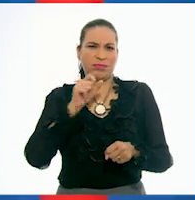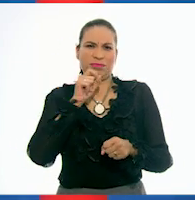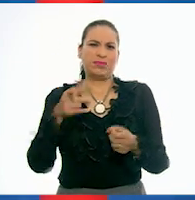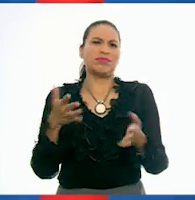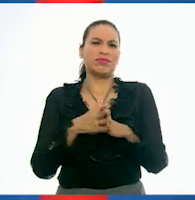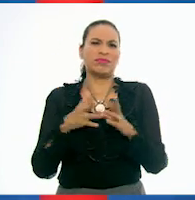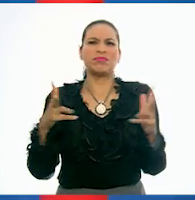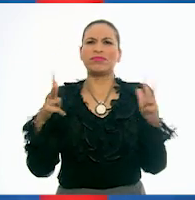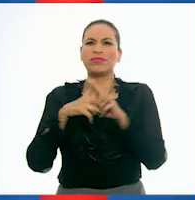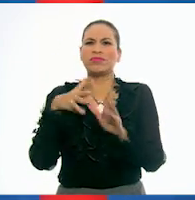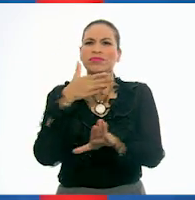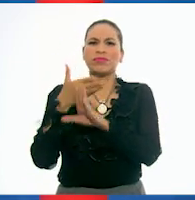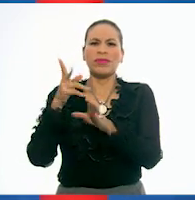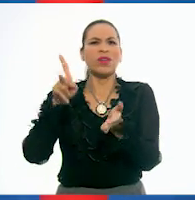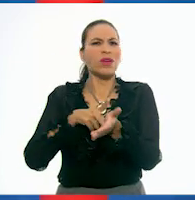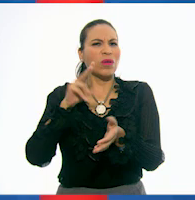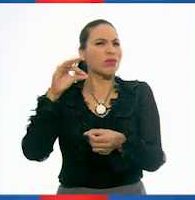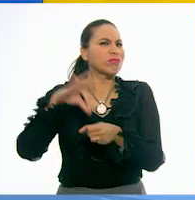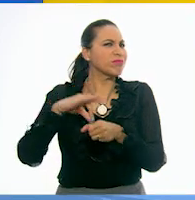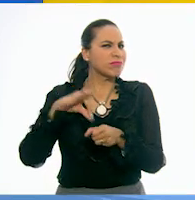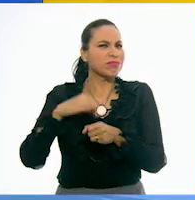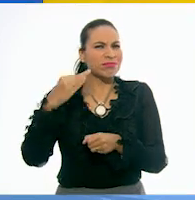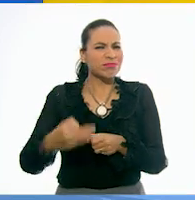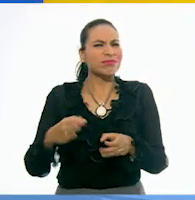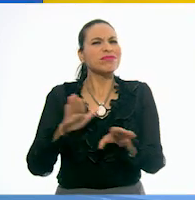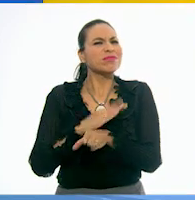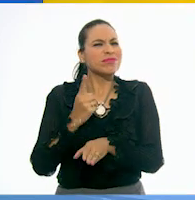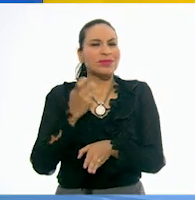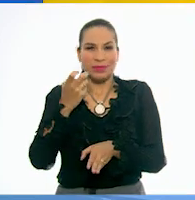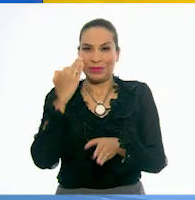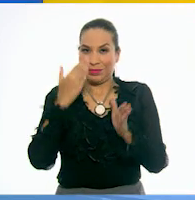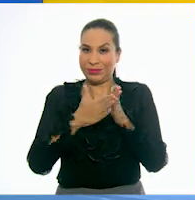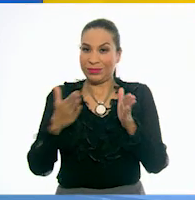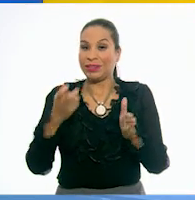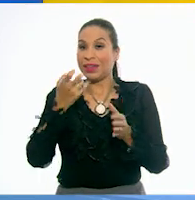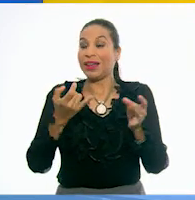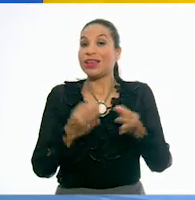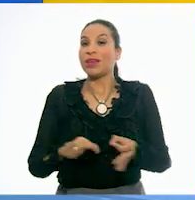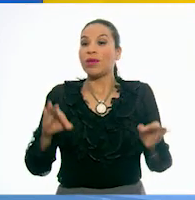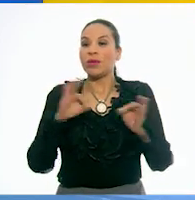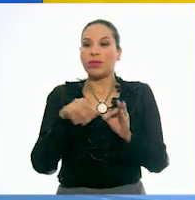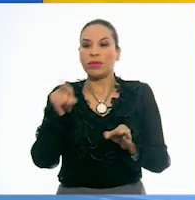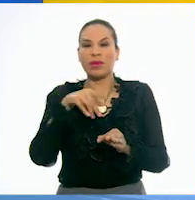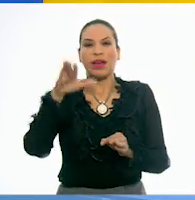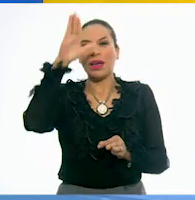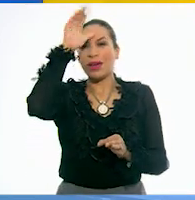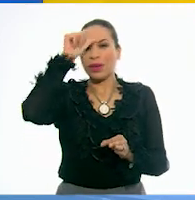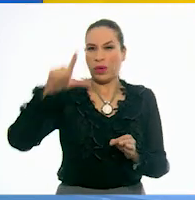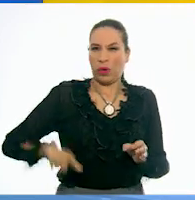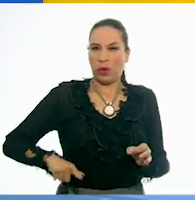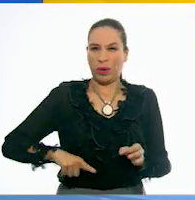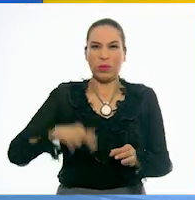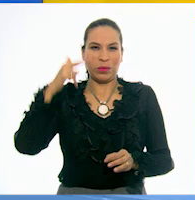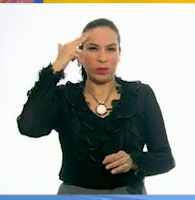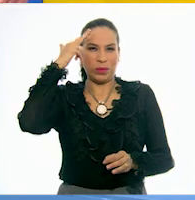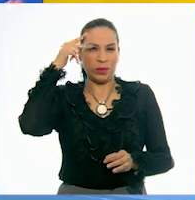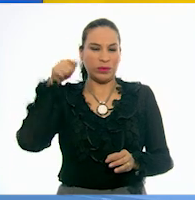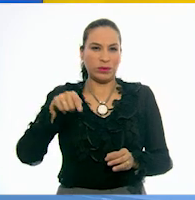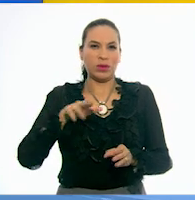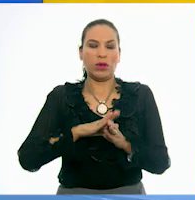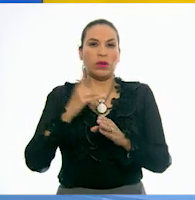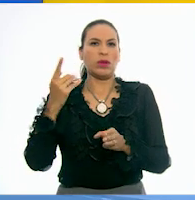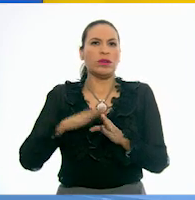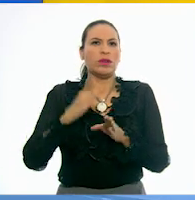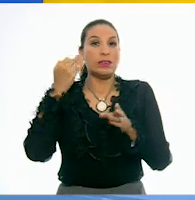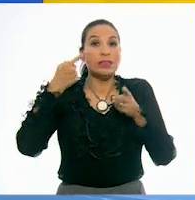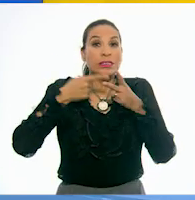luchando contra la reelección. Bueno, Jenny, en este punto es muy importante que nos acordemos que el gobierno de Porfirio Díaz no fue una